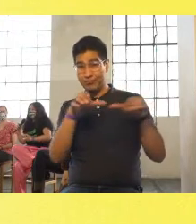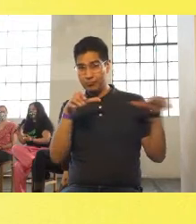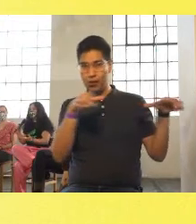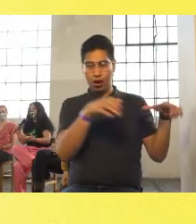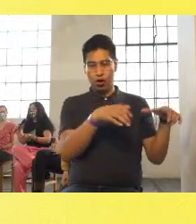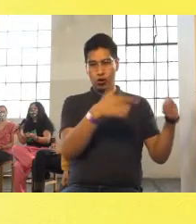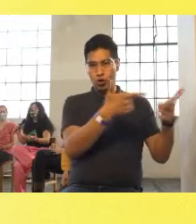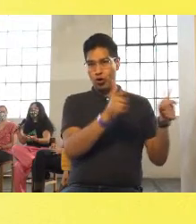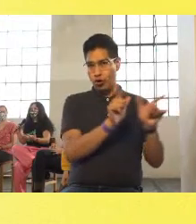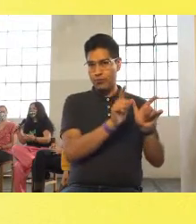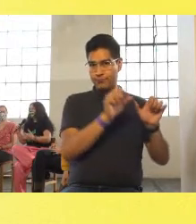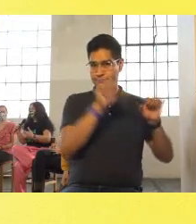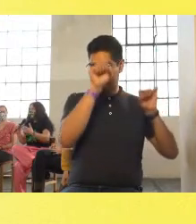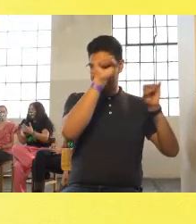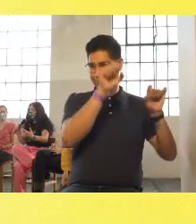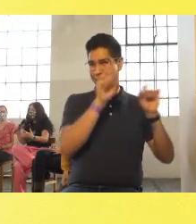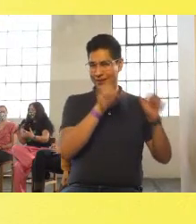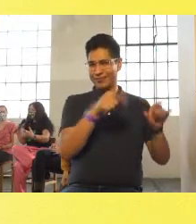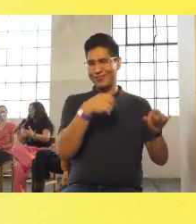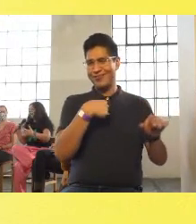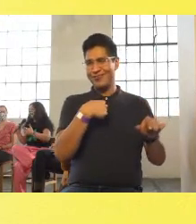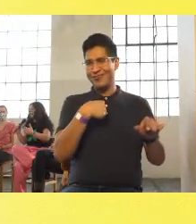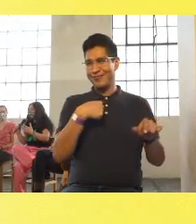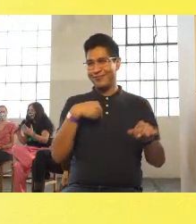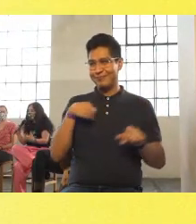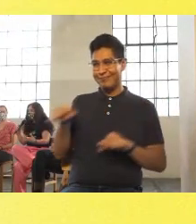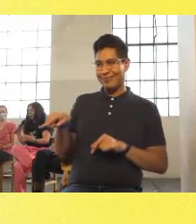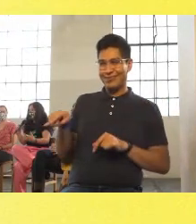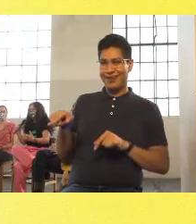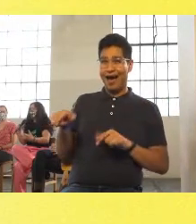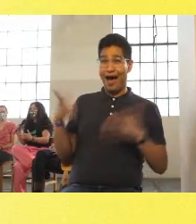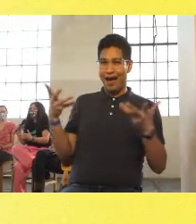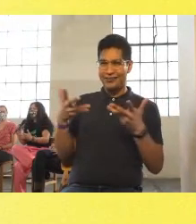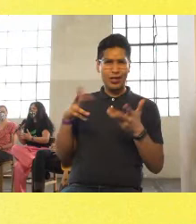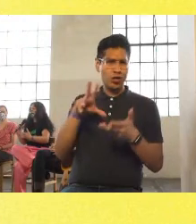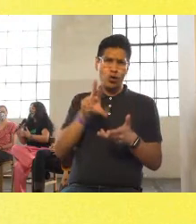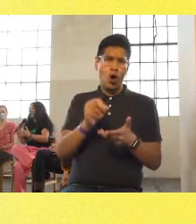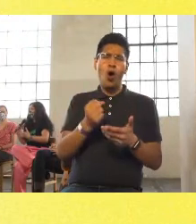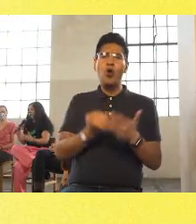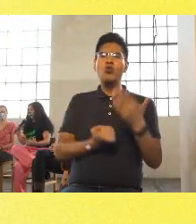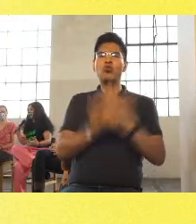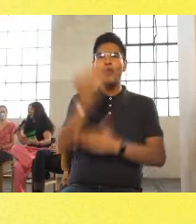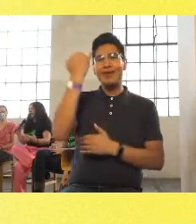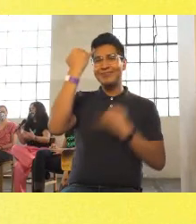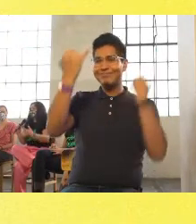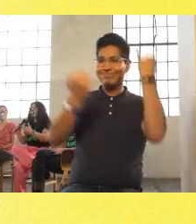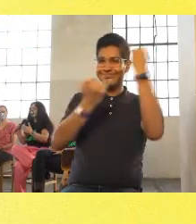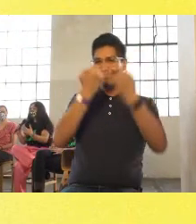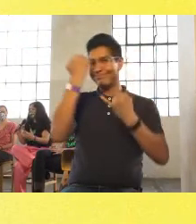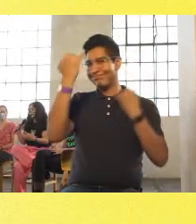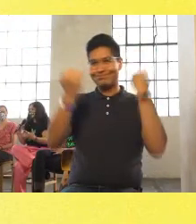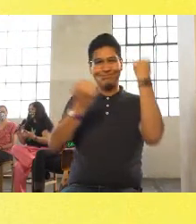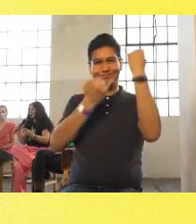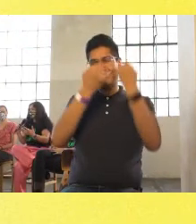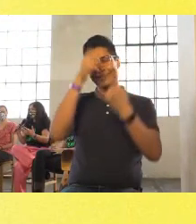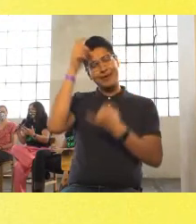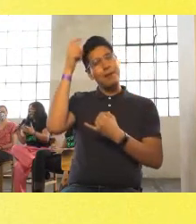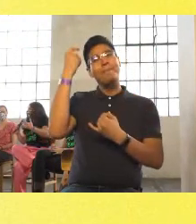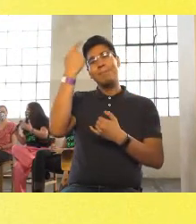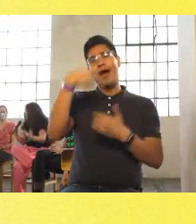día dije, bueno, ya está esto, voy a hacer esto más. Y empezó a fluir la creatividad de una manera increíble y empezaron a